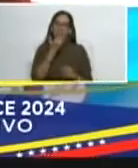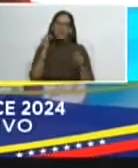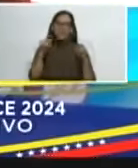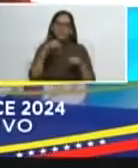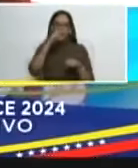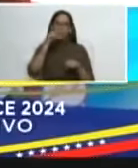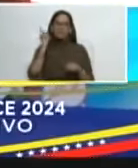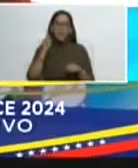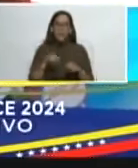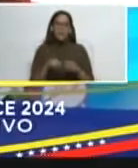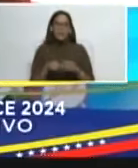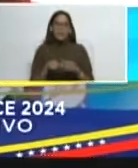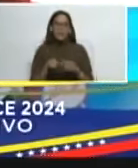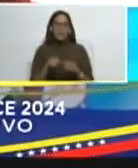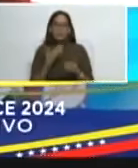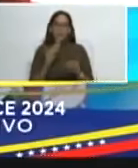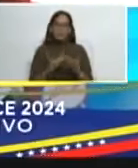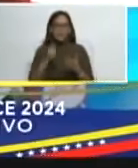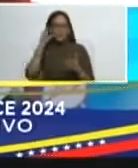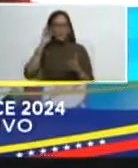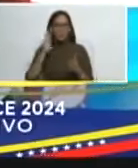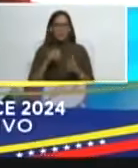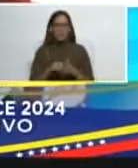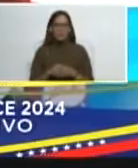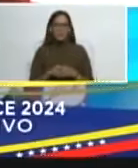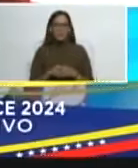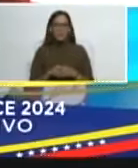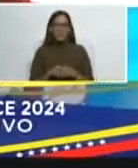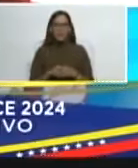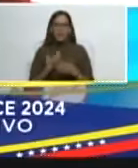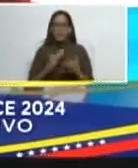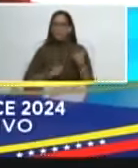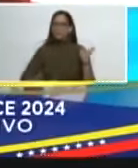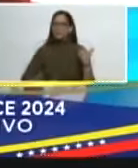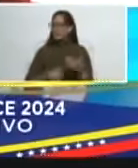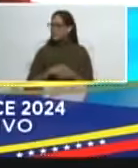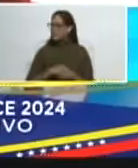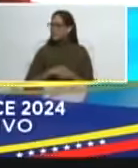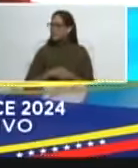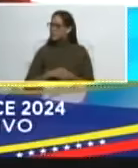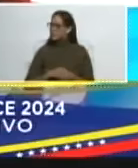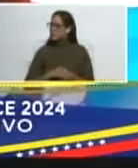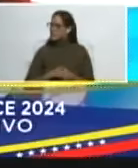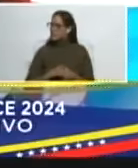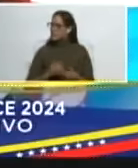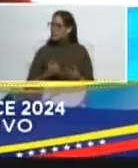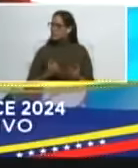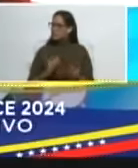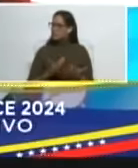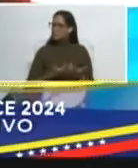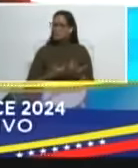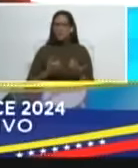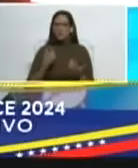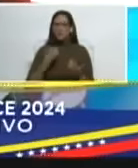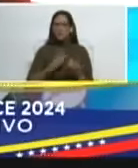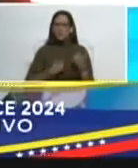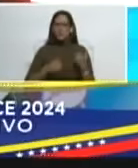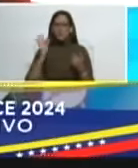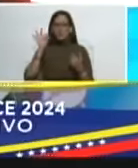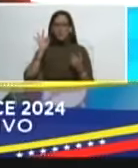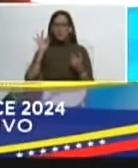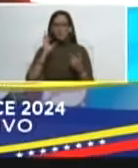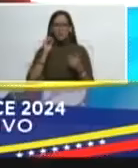este año también, afortunadamente. Ahora, presidente, hay muchas variables que indican esa profecía que usted hablaba en el